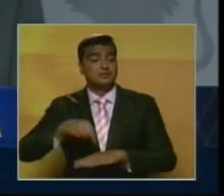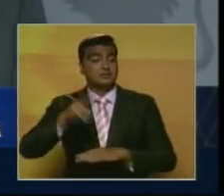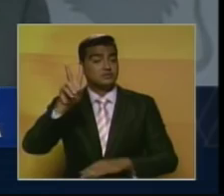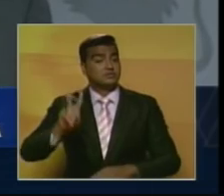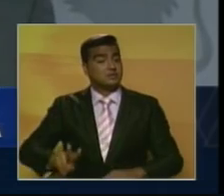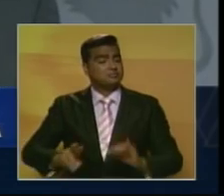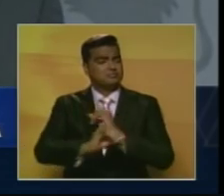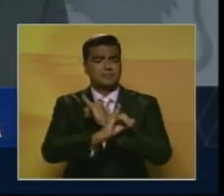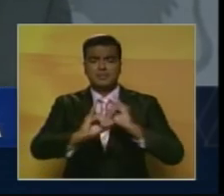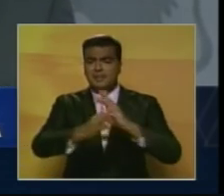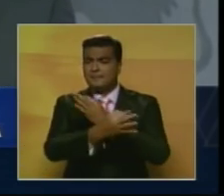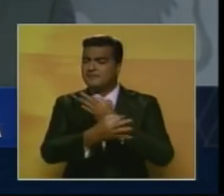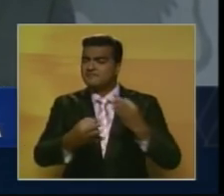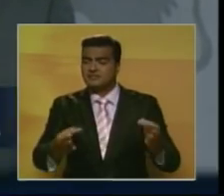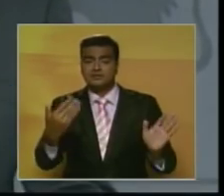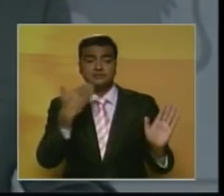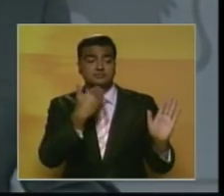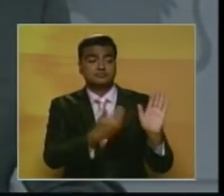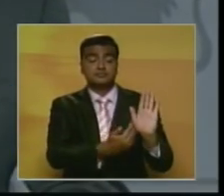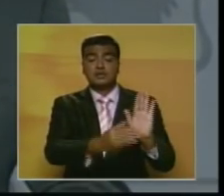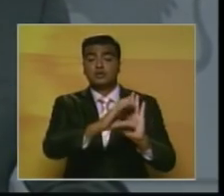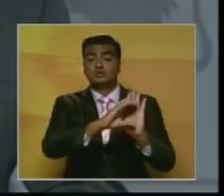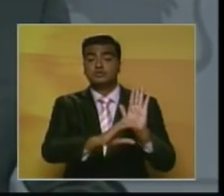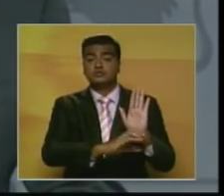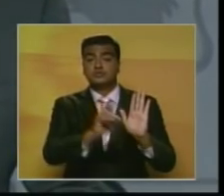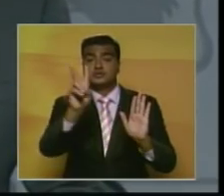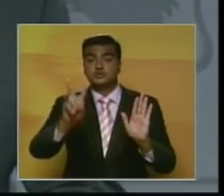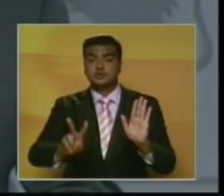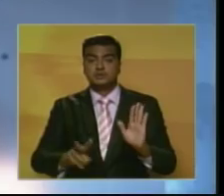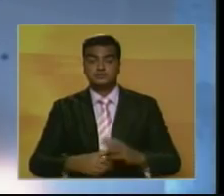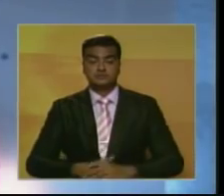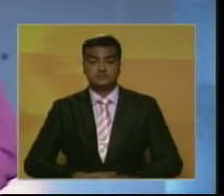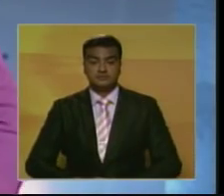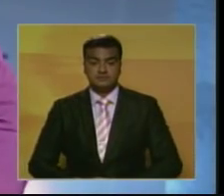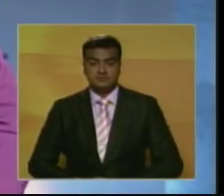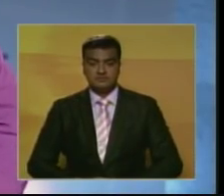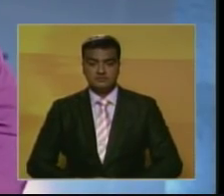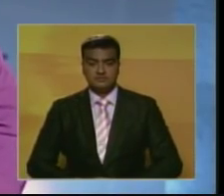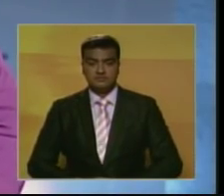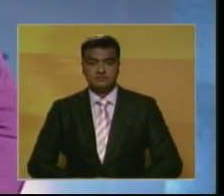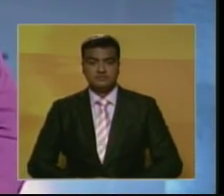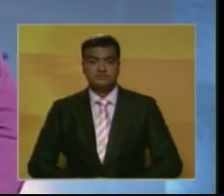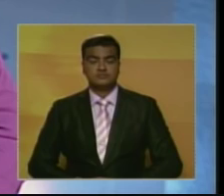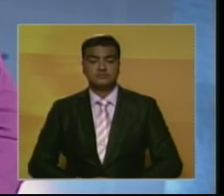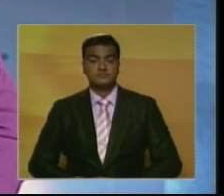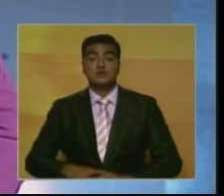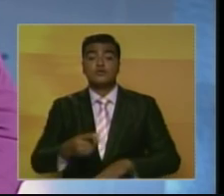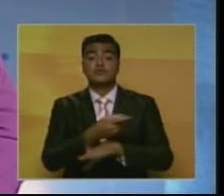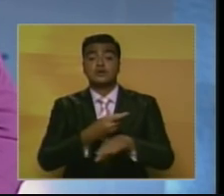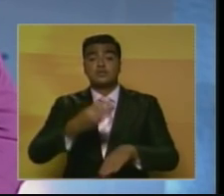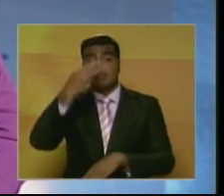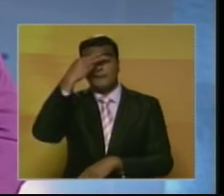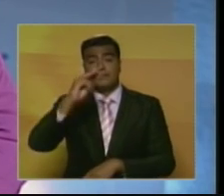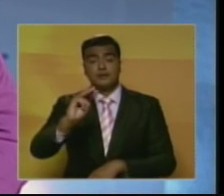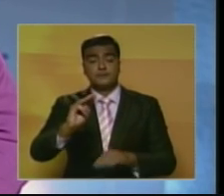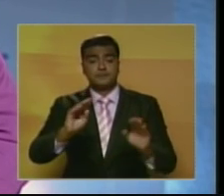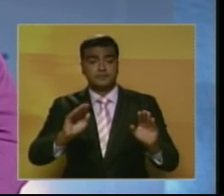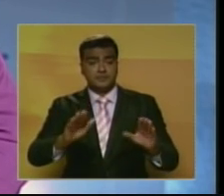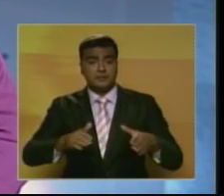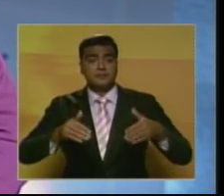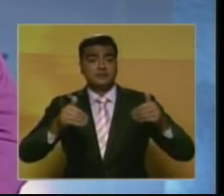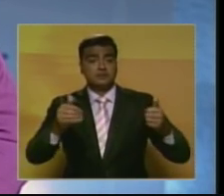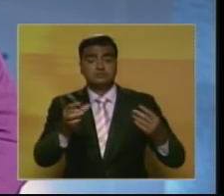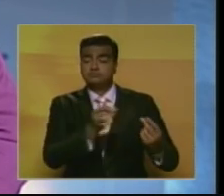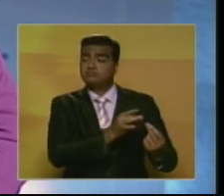legítima independencia que le reconoce la Constitución de Venezuela. El gobierno de México inició el proceso para